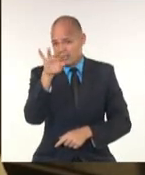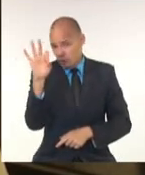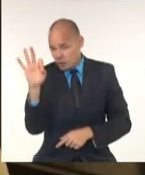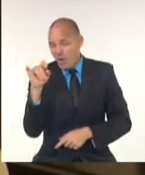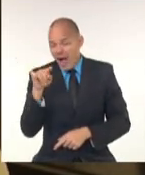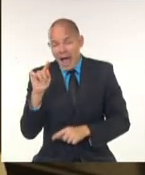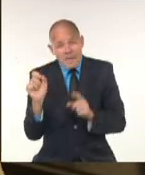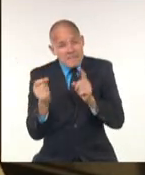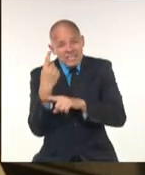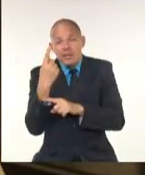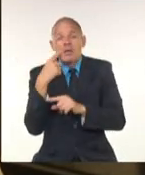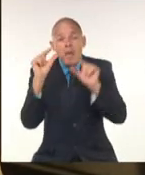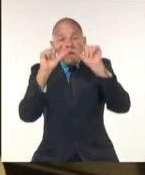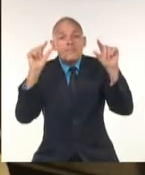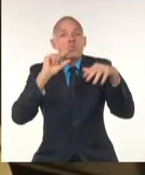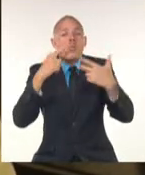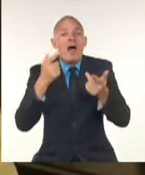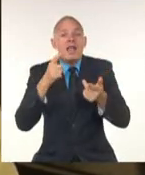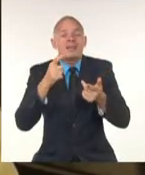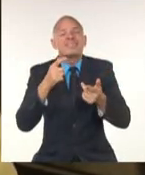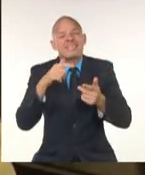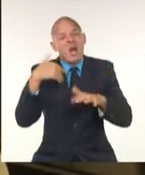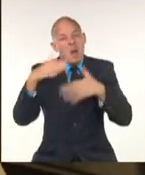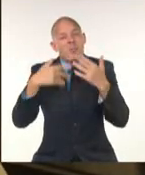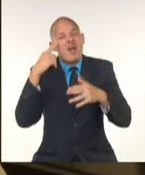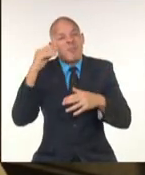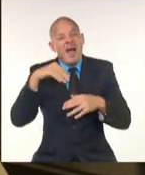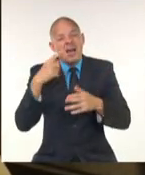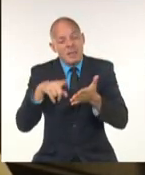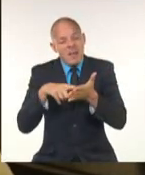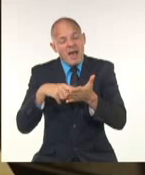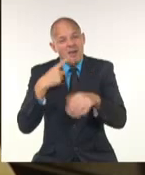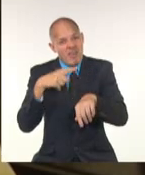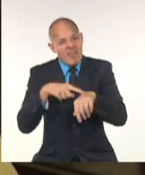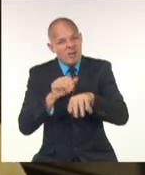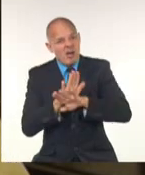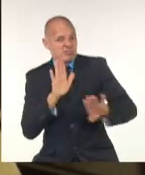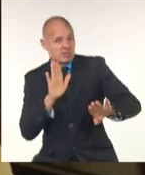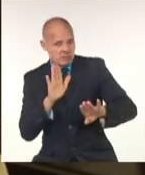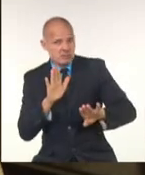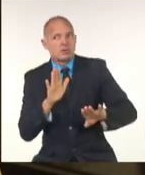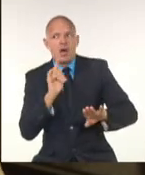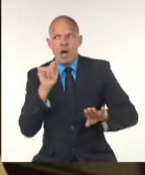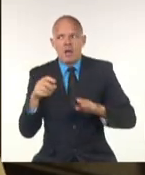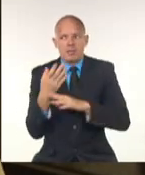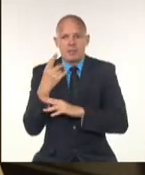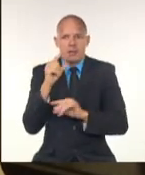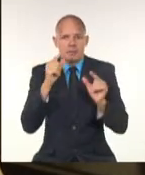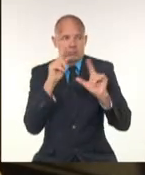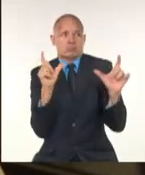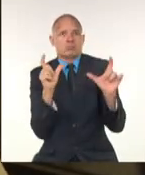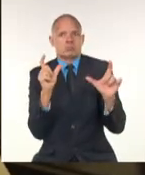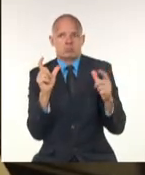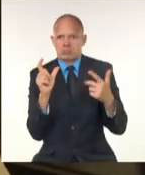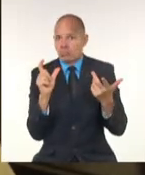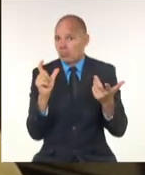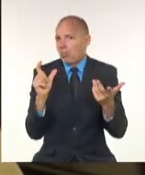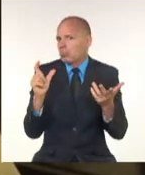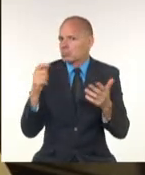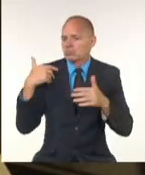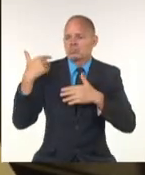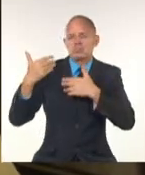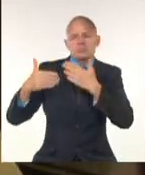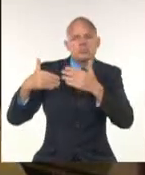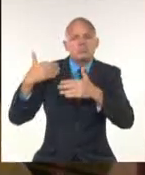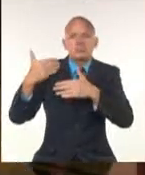tema que estaba en la palestra, el tema de la educación artística, después se fueron planteando otros temas, la mujer, después